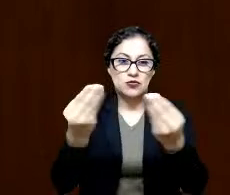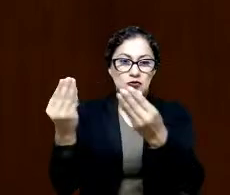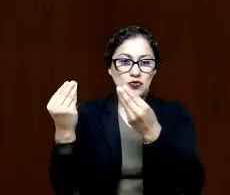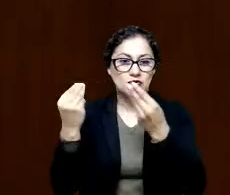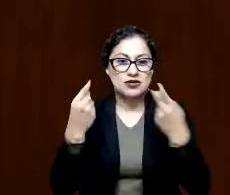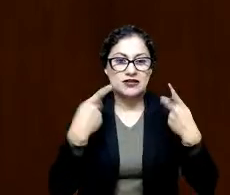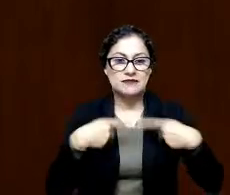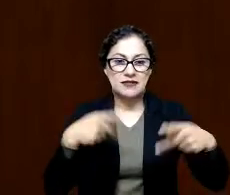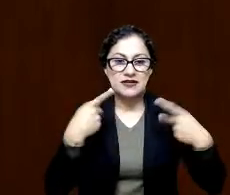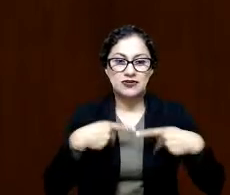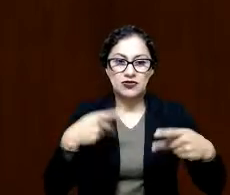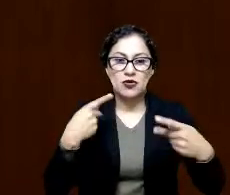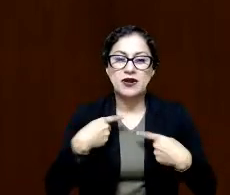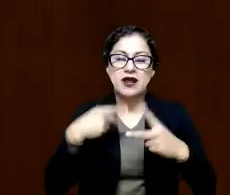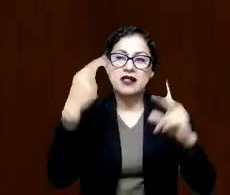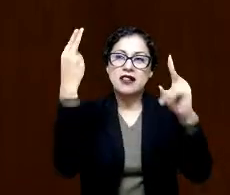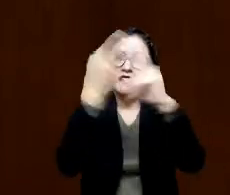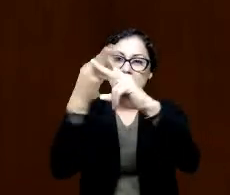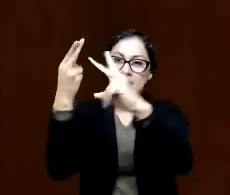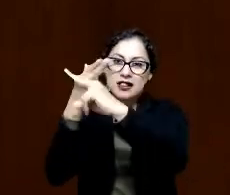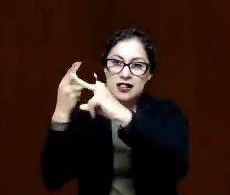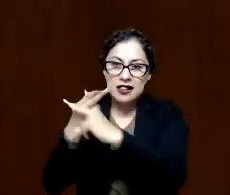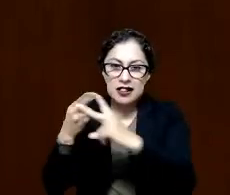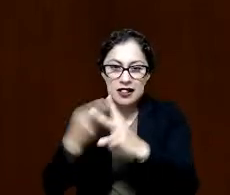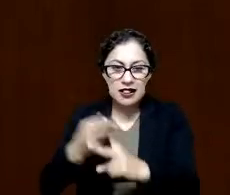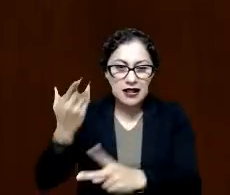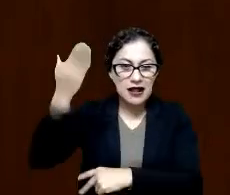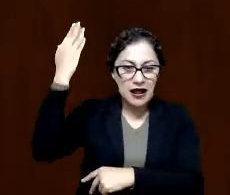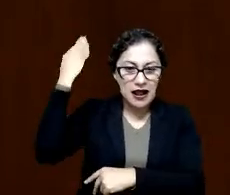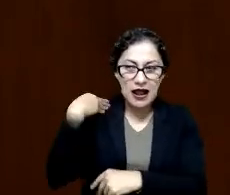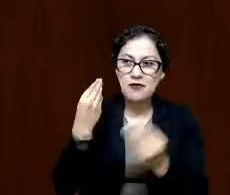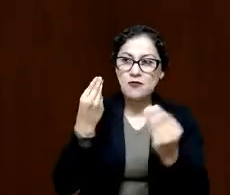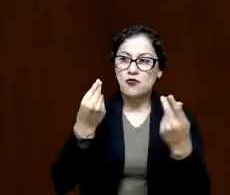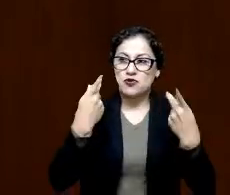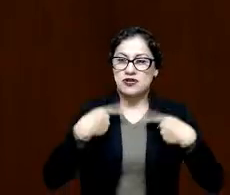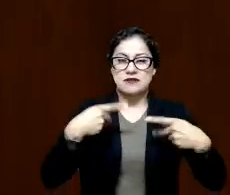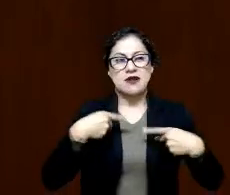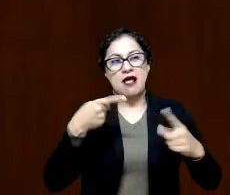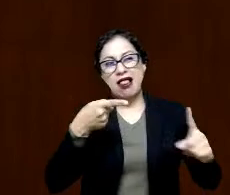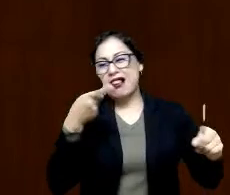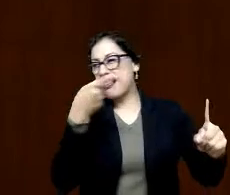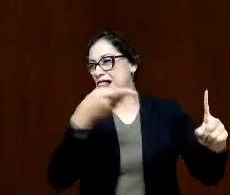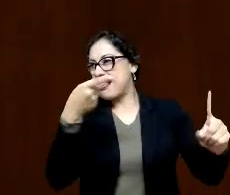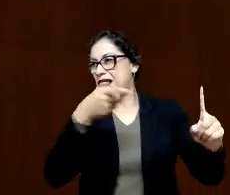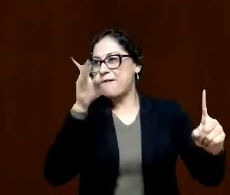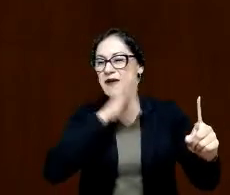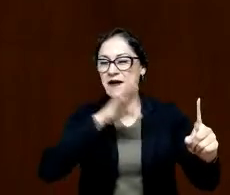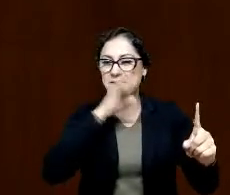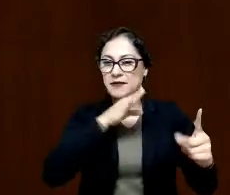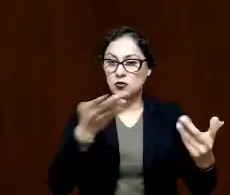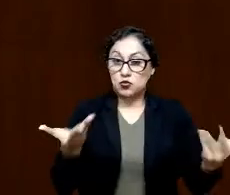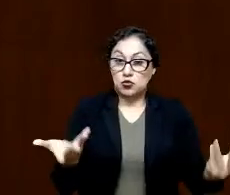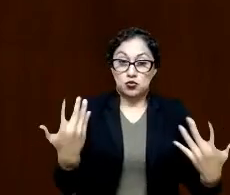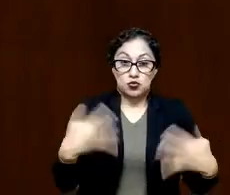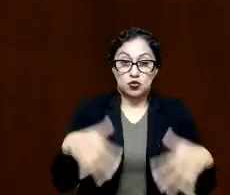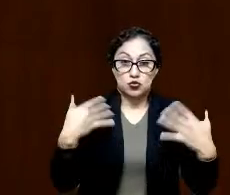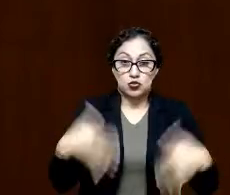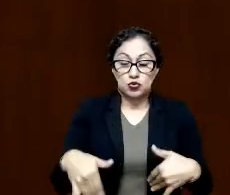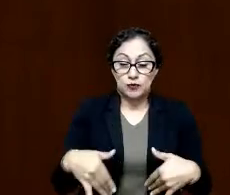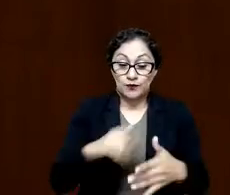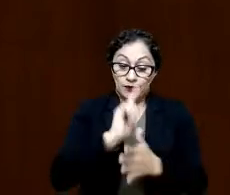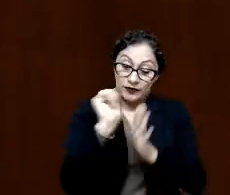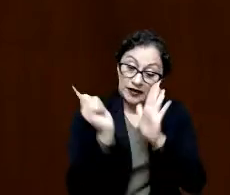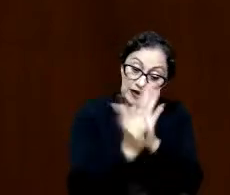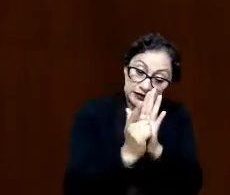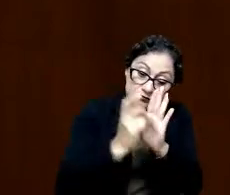no fueron perjudicados, no fueron estigmatizados, no fueron discriminados? Esta reforma, compañeras y compañeros, es para ustedes, es